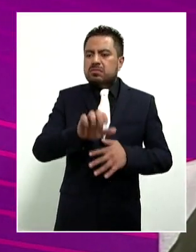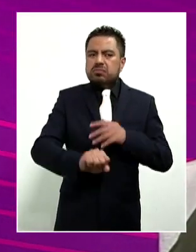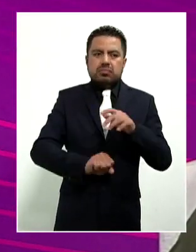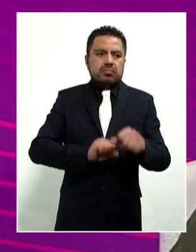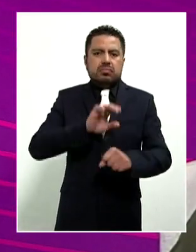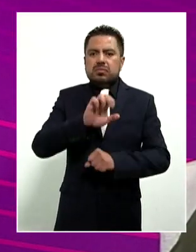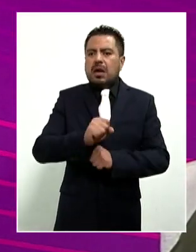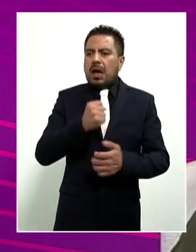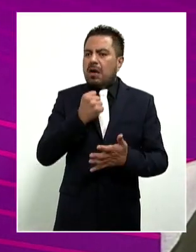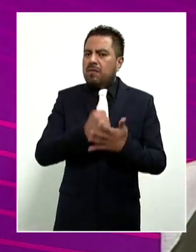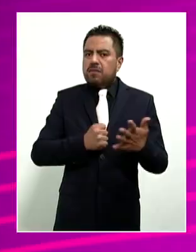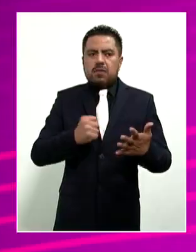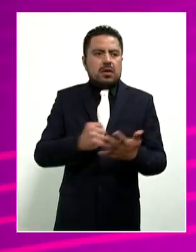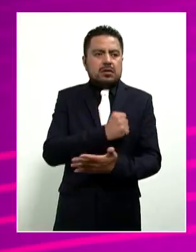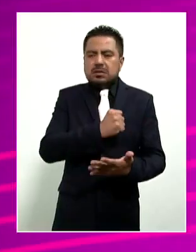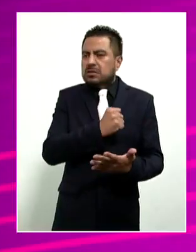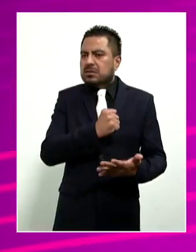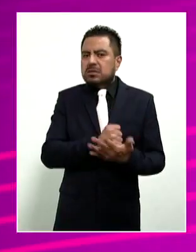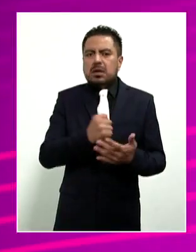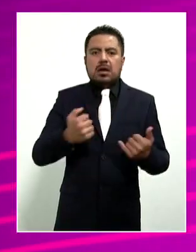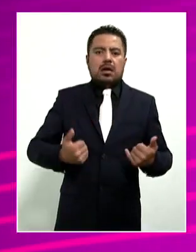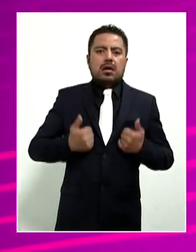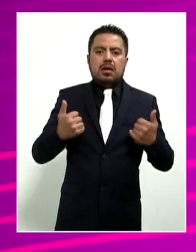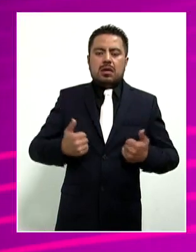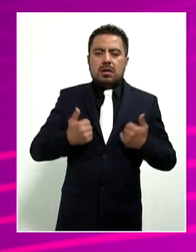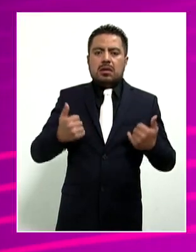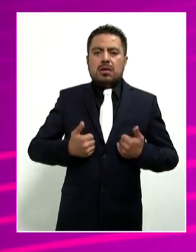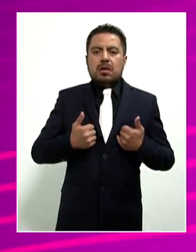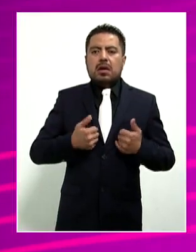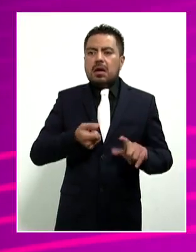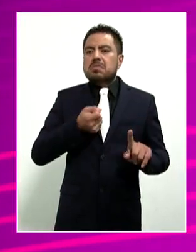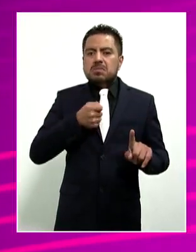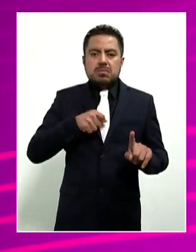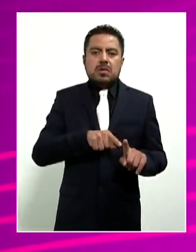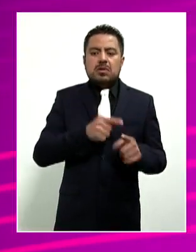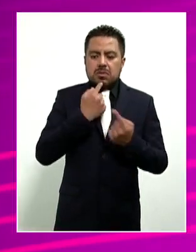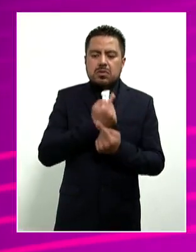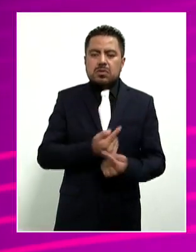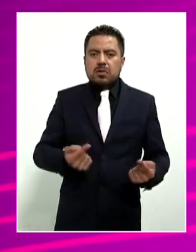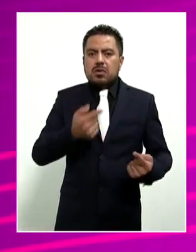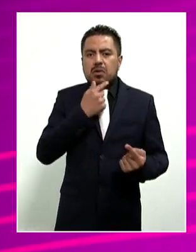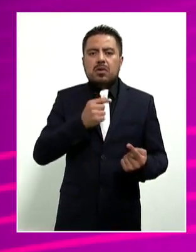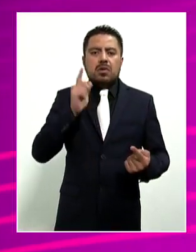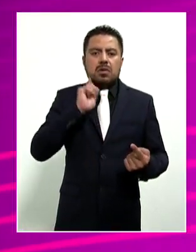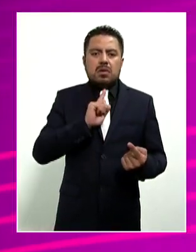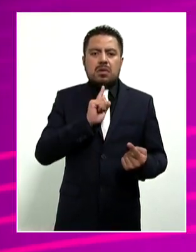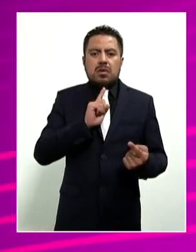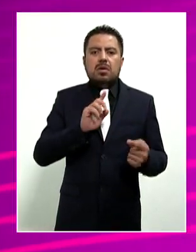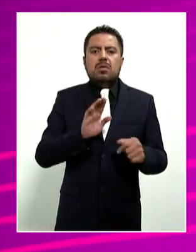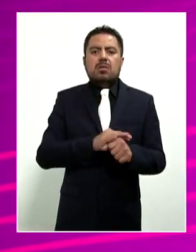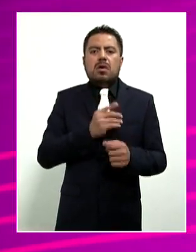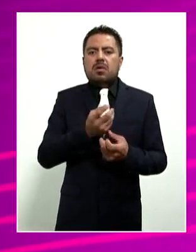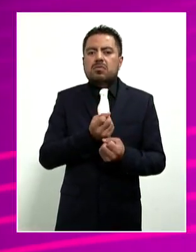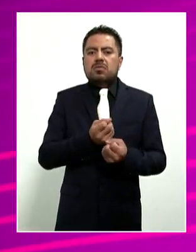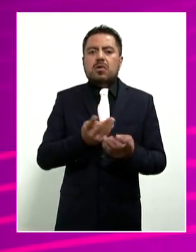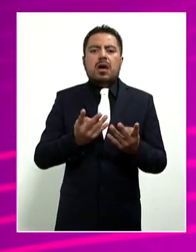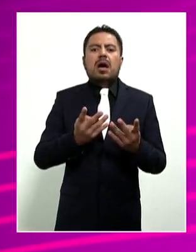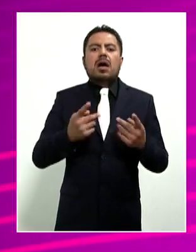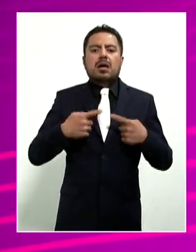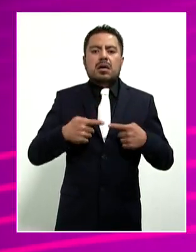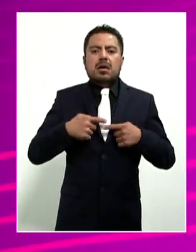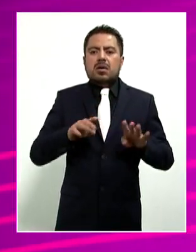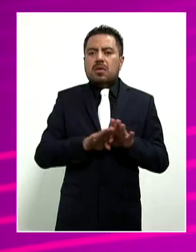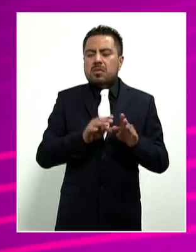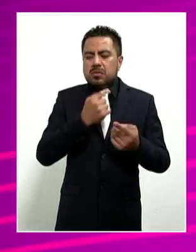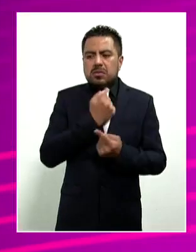reclutando a la fuerza a adolescentes, incluso a niños y niñas. En muchos casos, en caso de